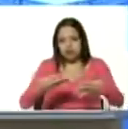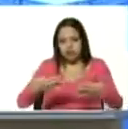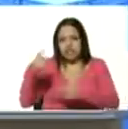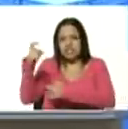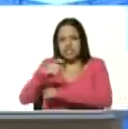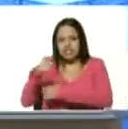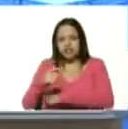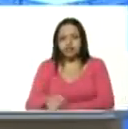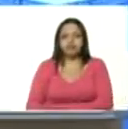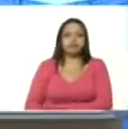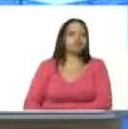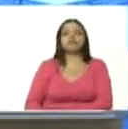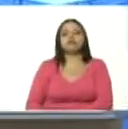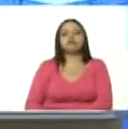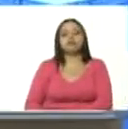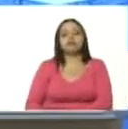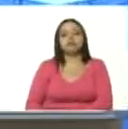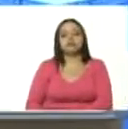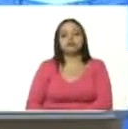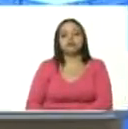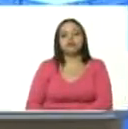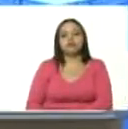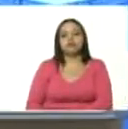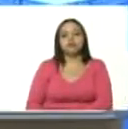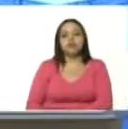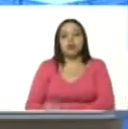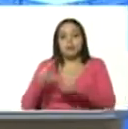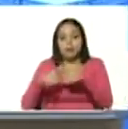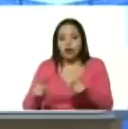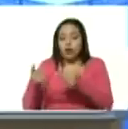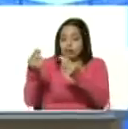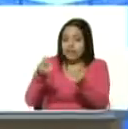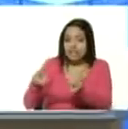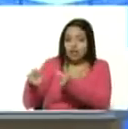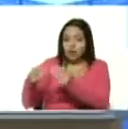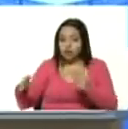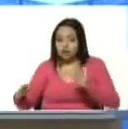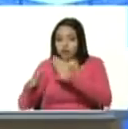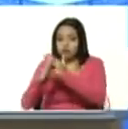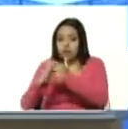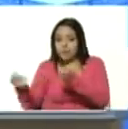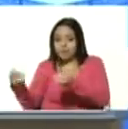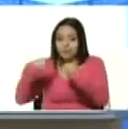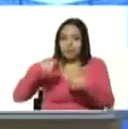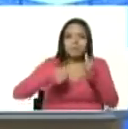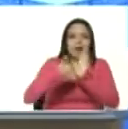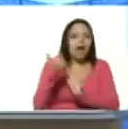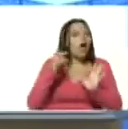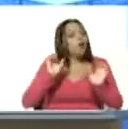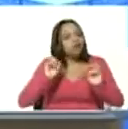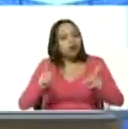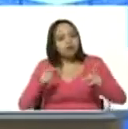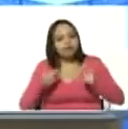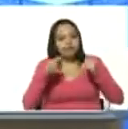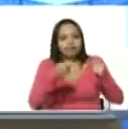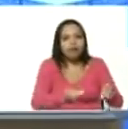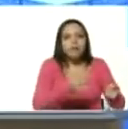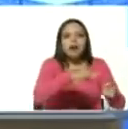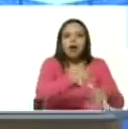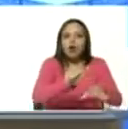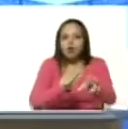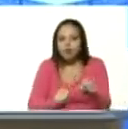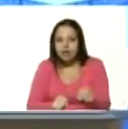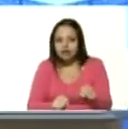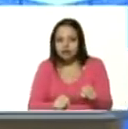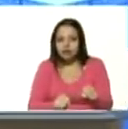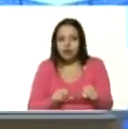para el mecanismo. Si por parte de los recursos secuestrados se aporta más dinero, bueno, serán dinero para comprarse a